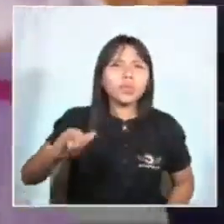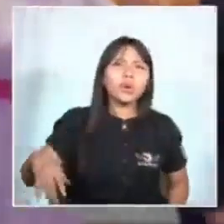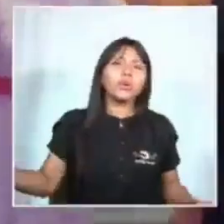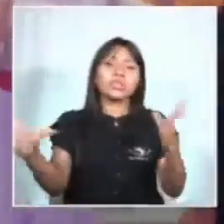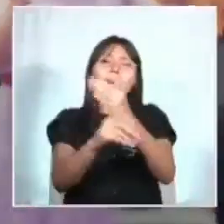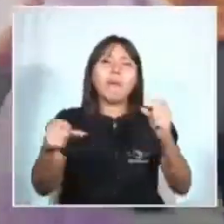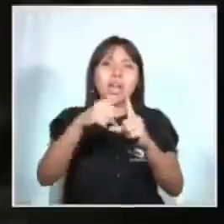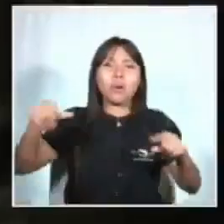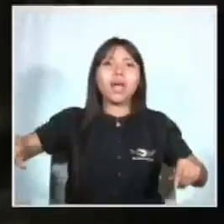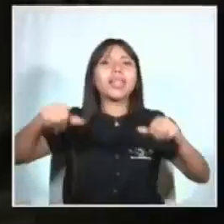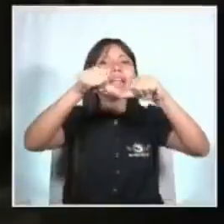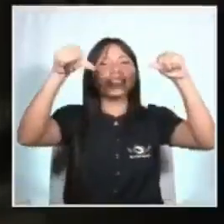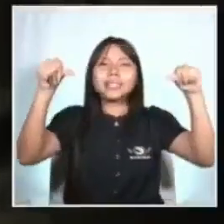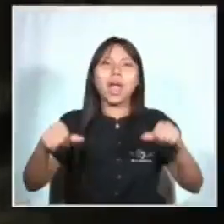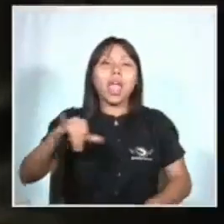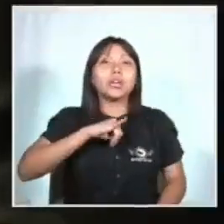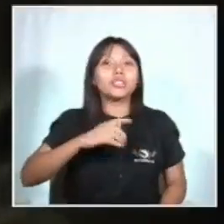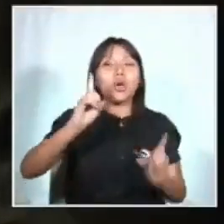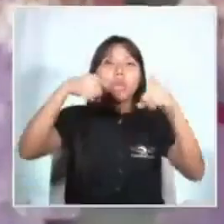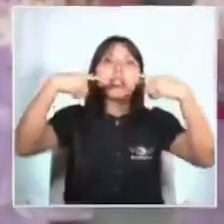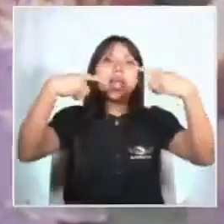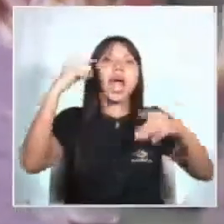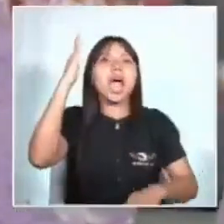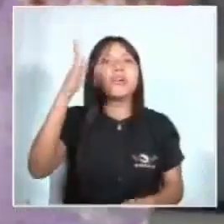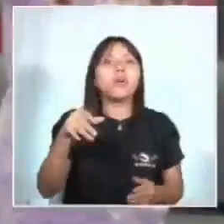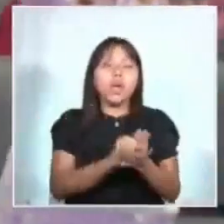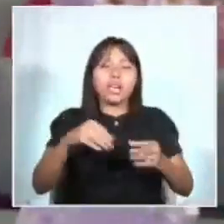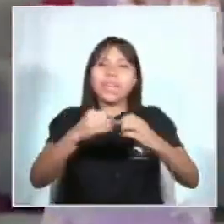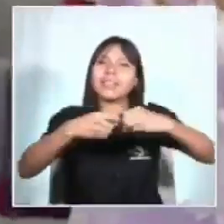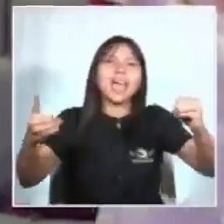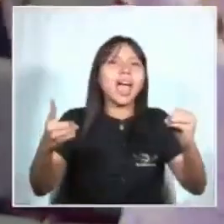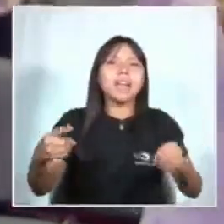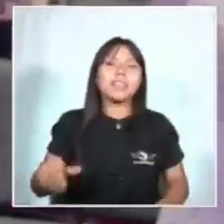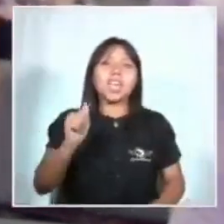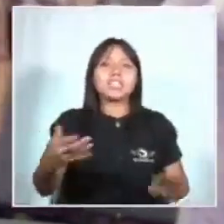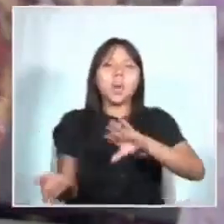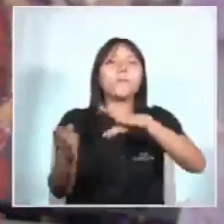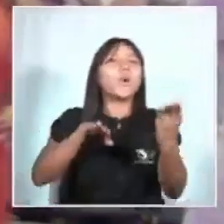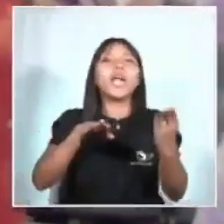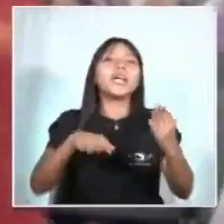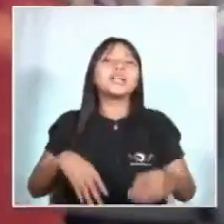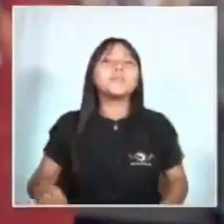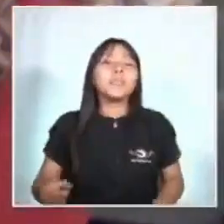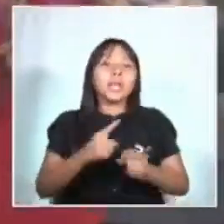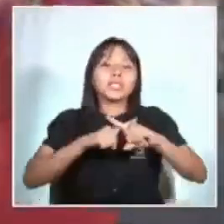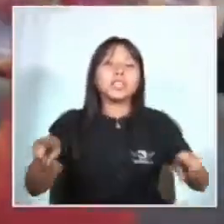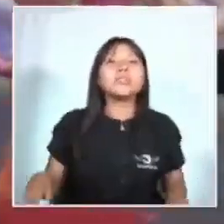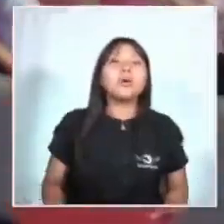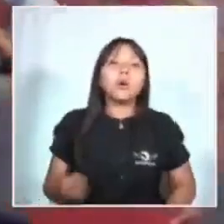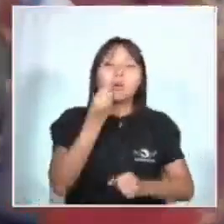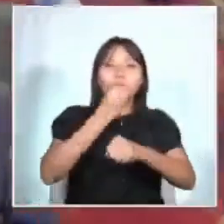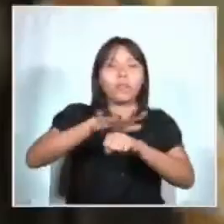altar. Yo declaro que nadie se muere si no ha confesado